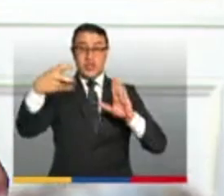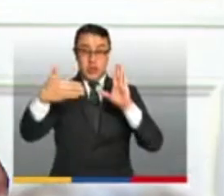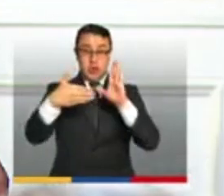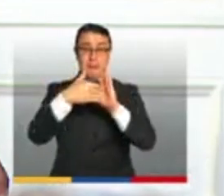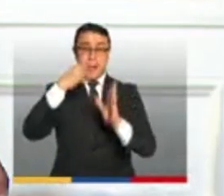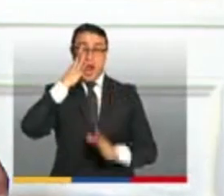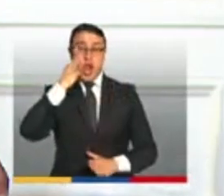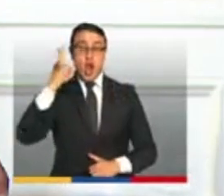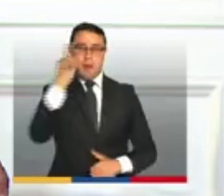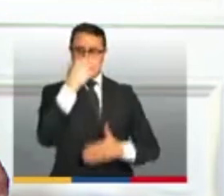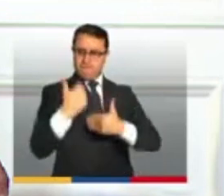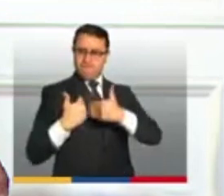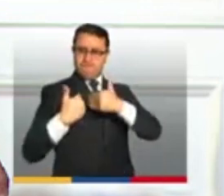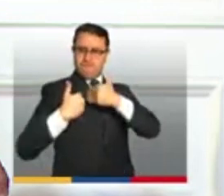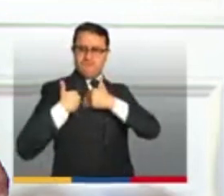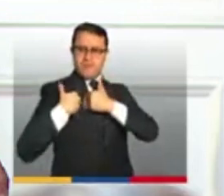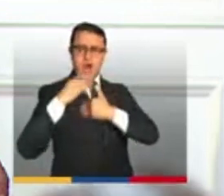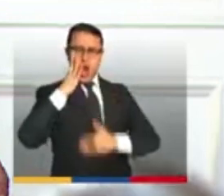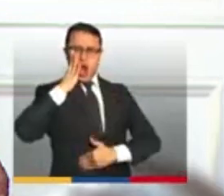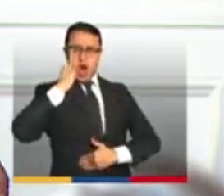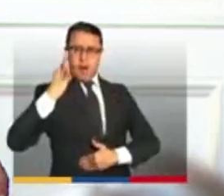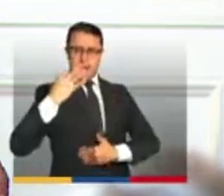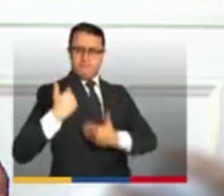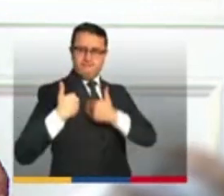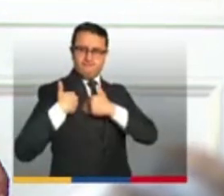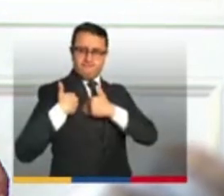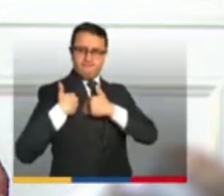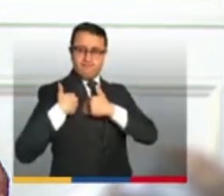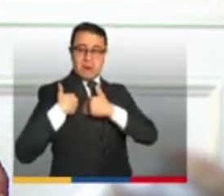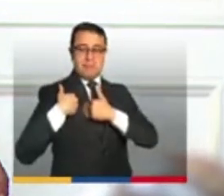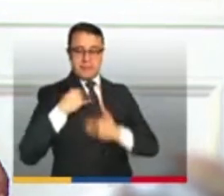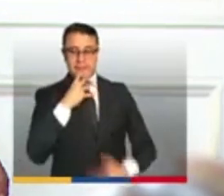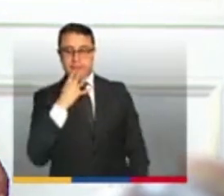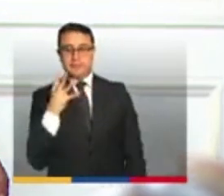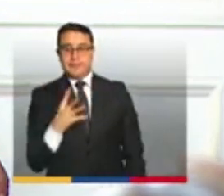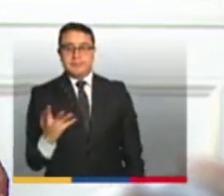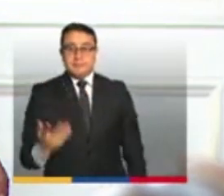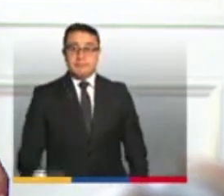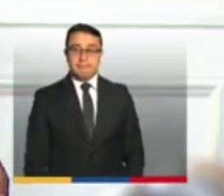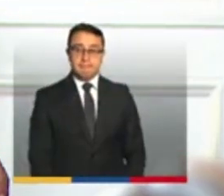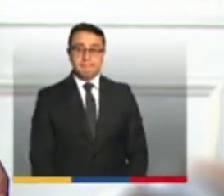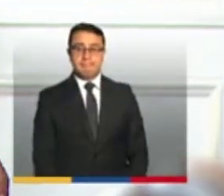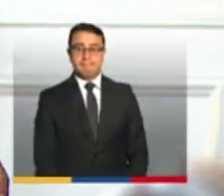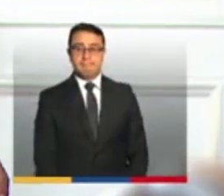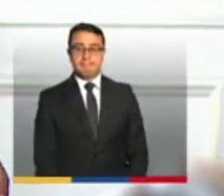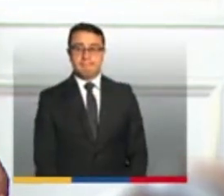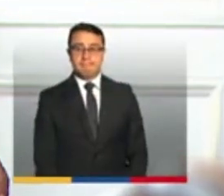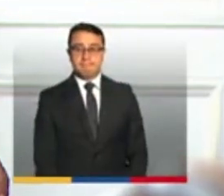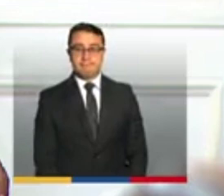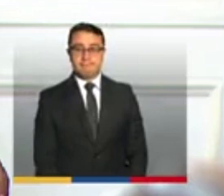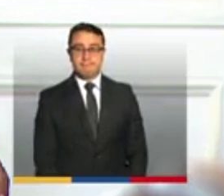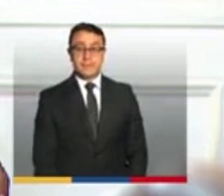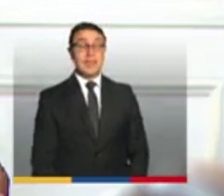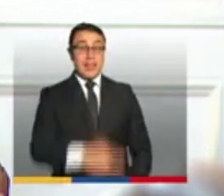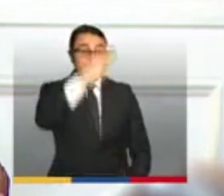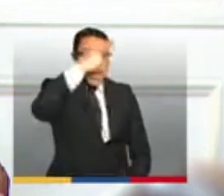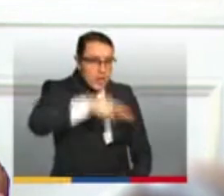hombre, es decir, de cuidar su propia